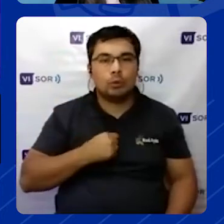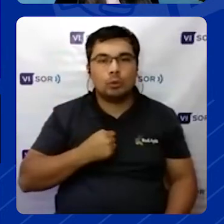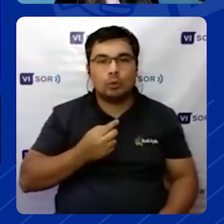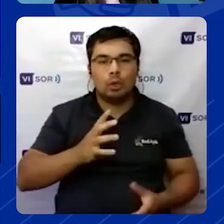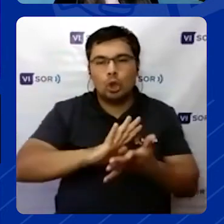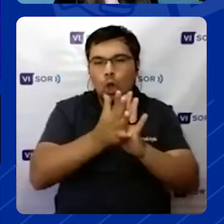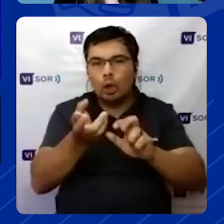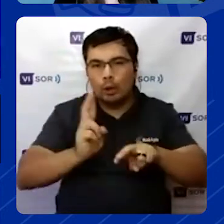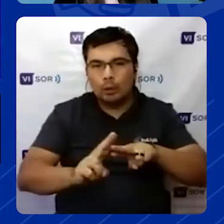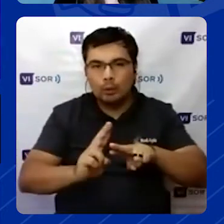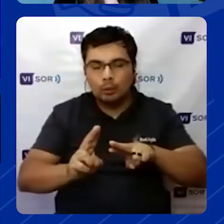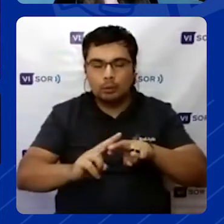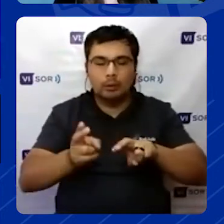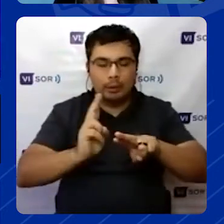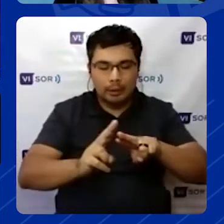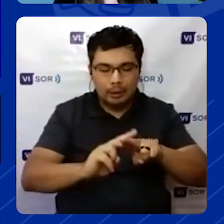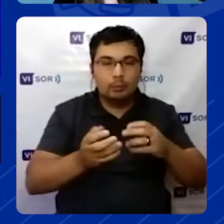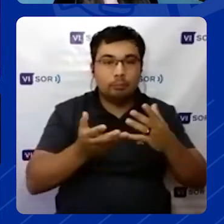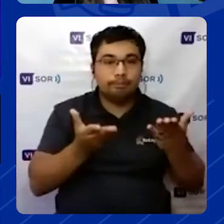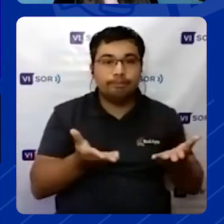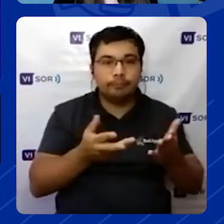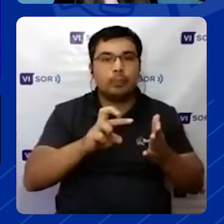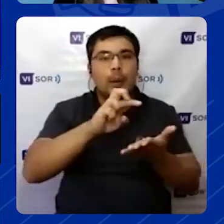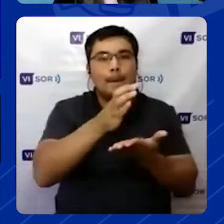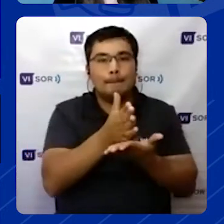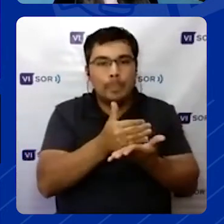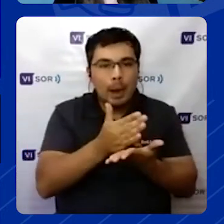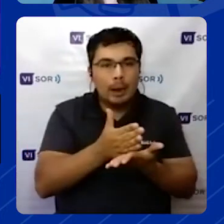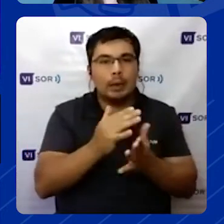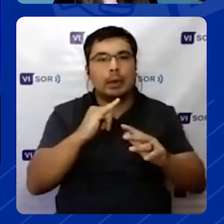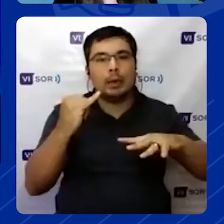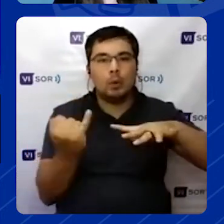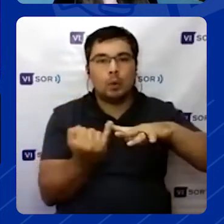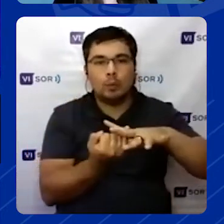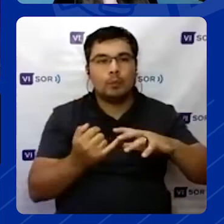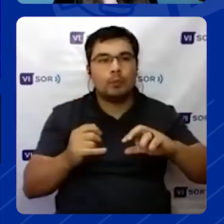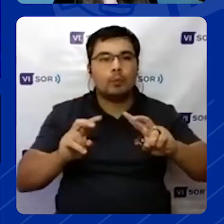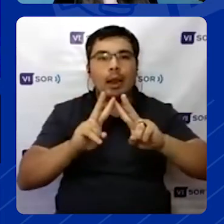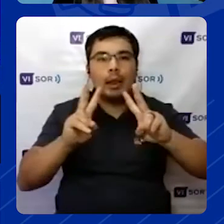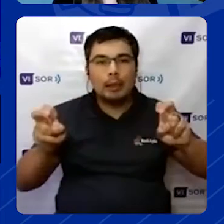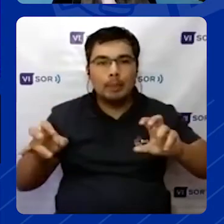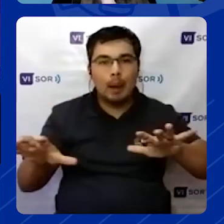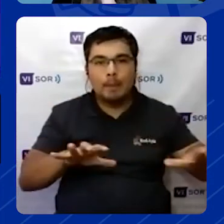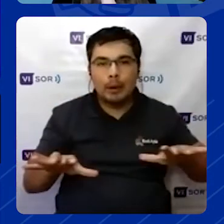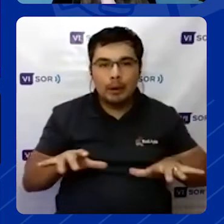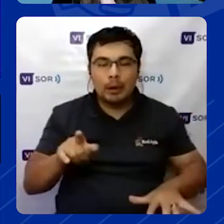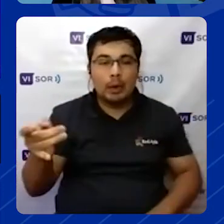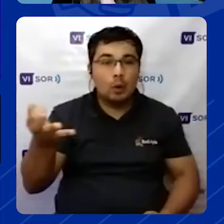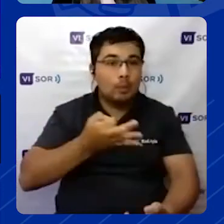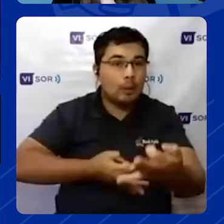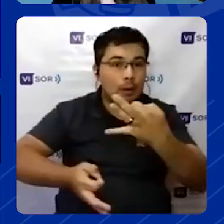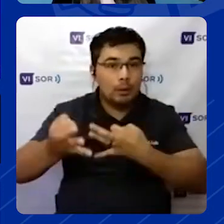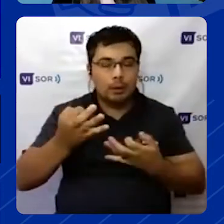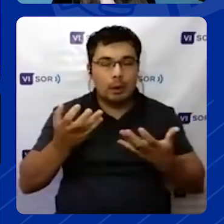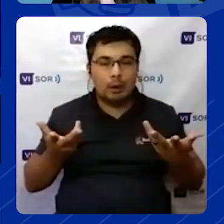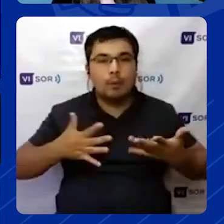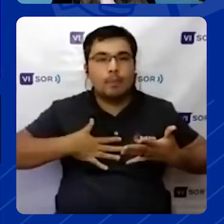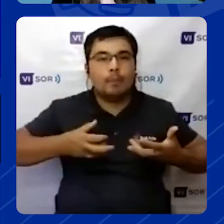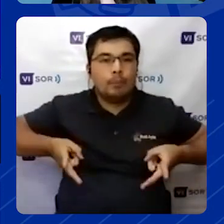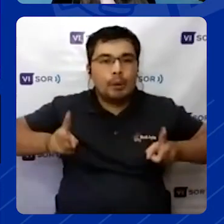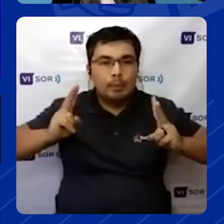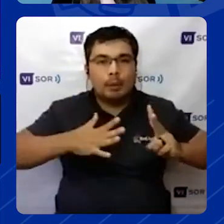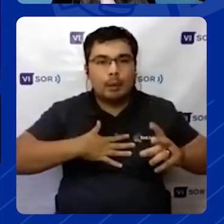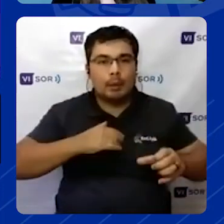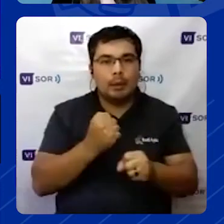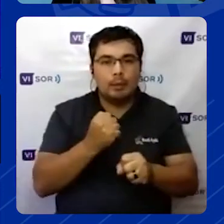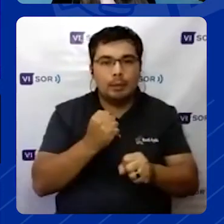a través de Plena Inclusión, y al fondo el material que ellos han generado es lo que a mí también me ha permitido trabajar, y lo que yo hice además